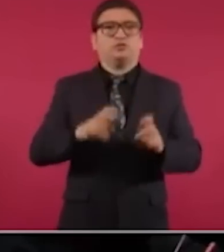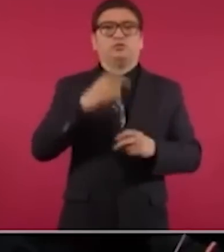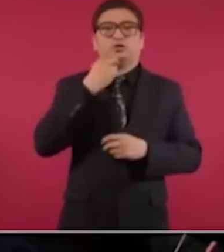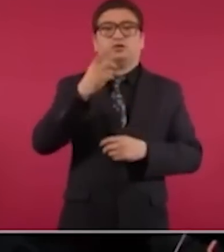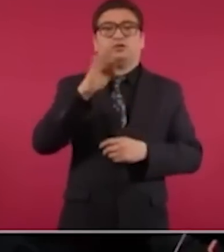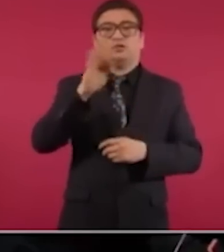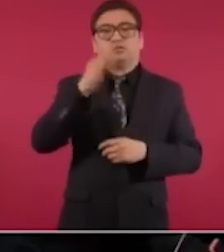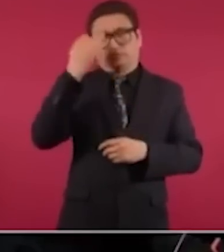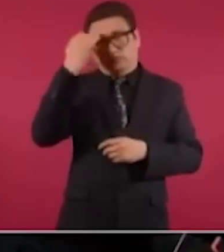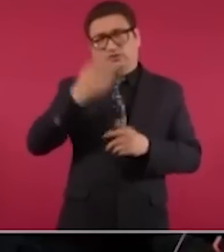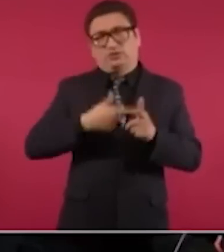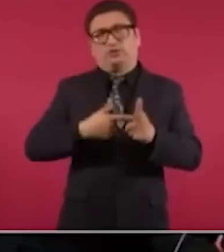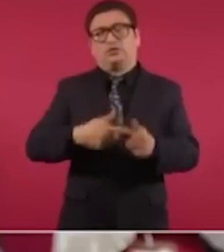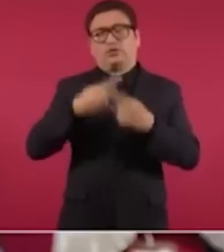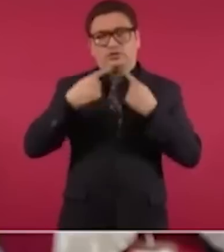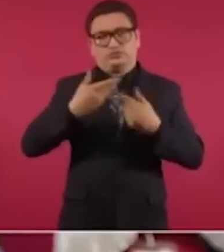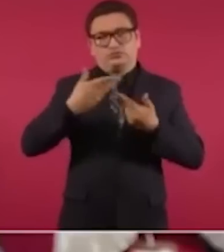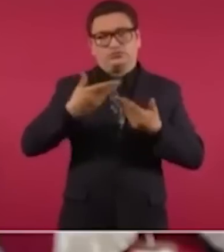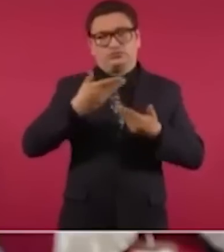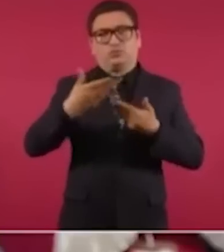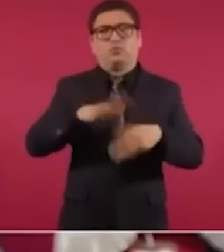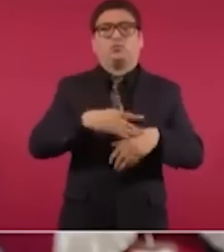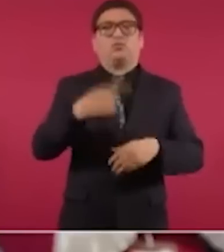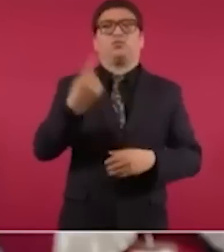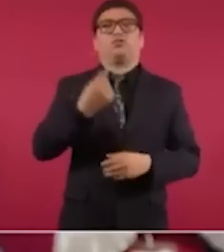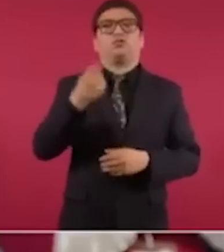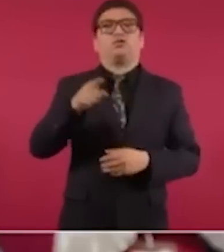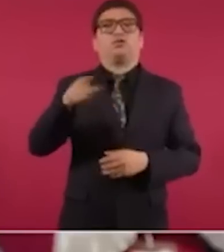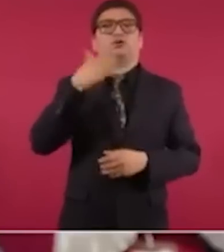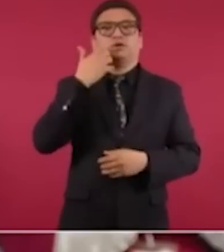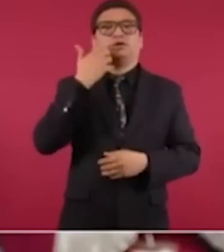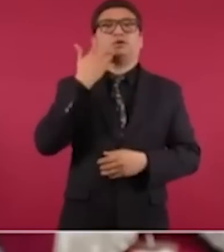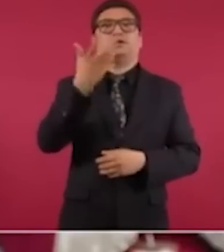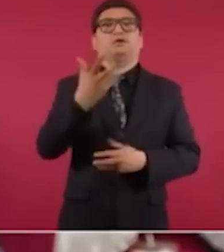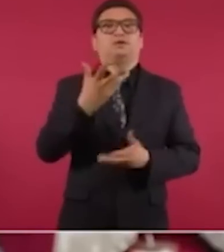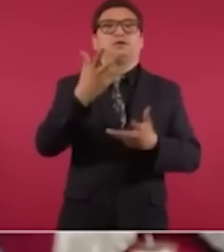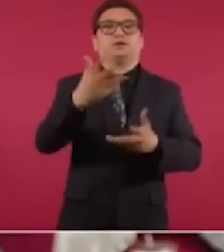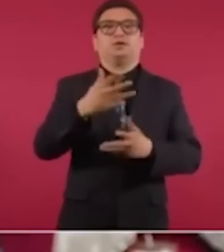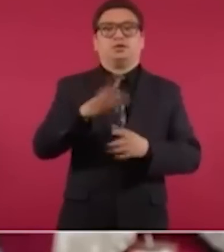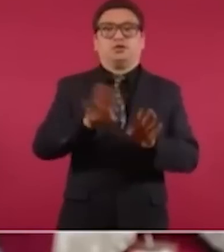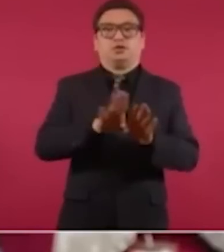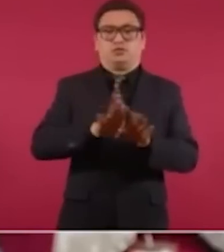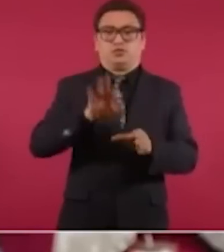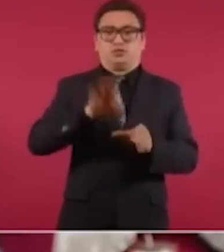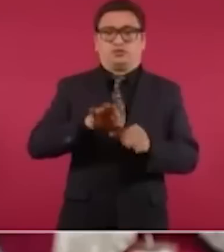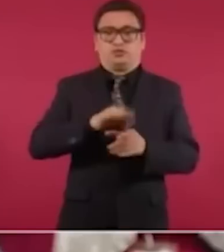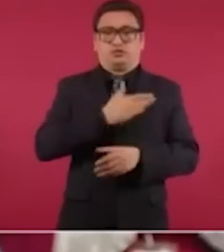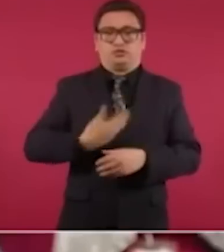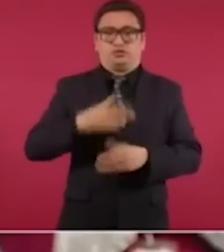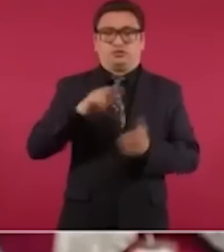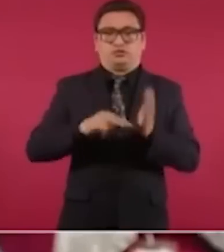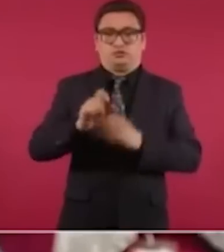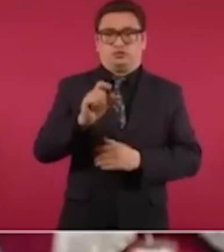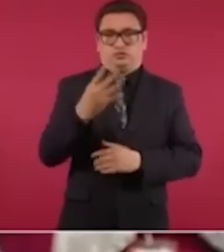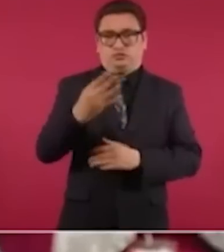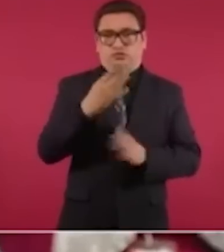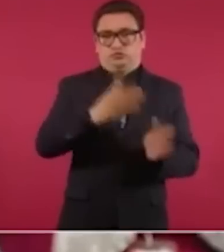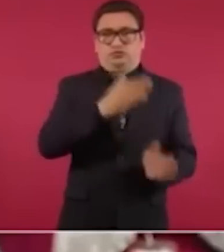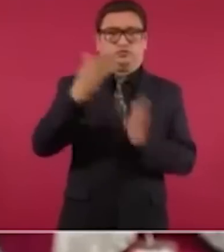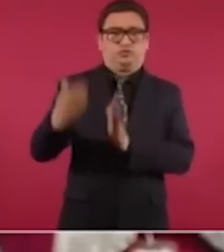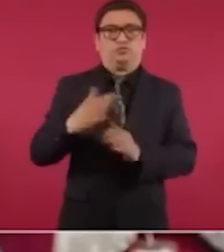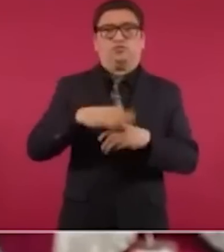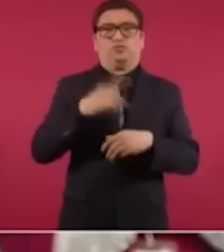estar prolongando este diálogo precisamente porque quieren llevarlo a después de las elecciones presidenciales de 2024 una vez que